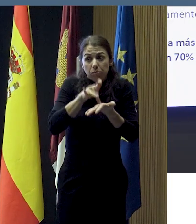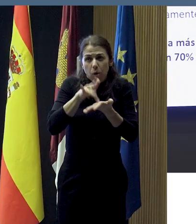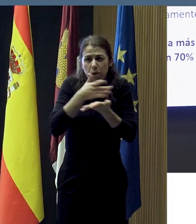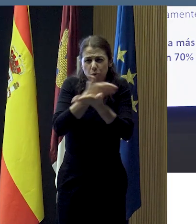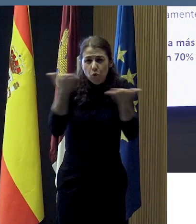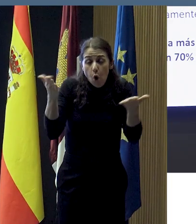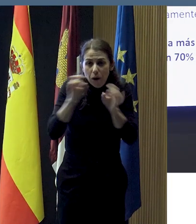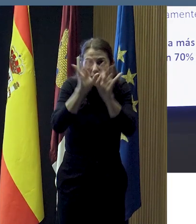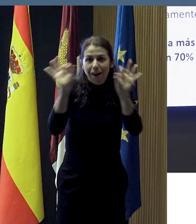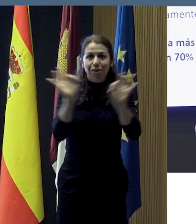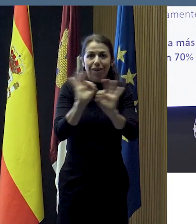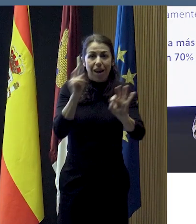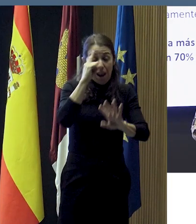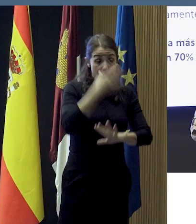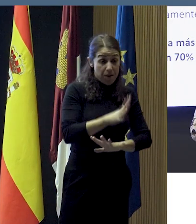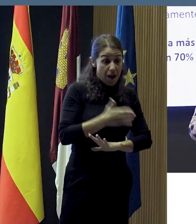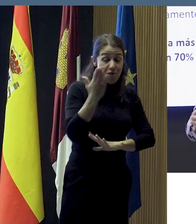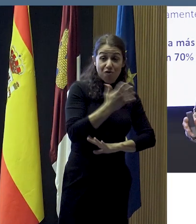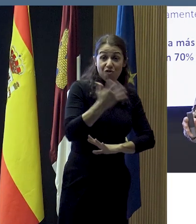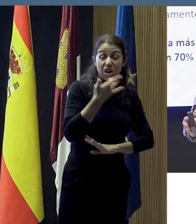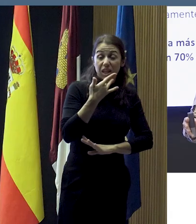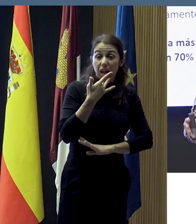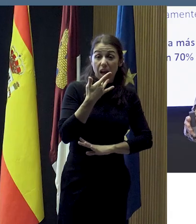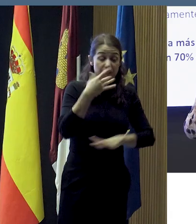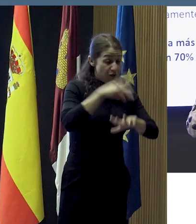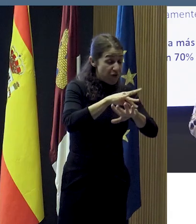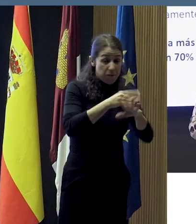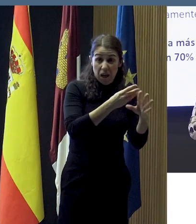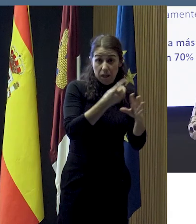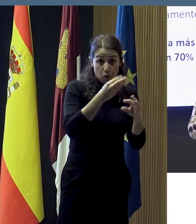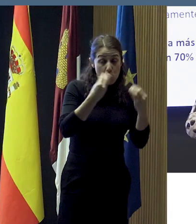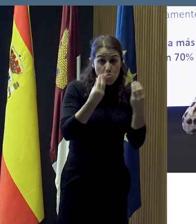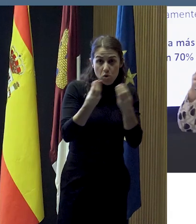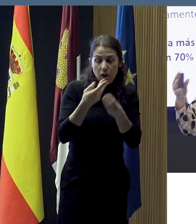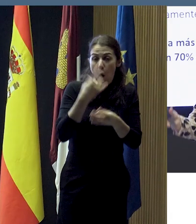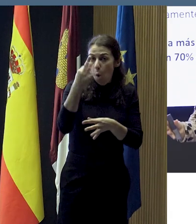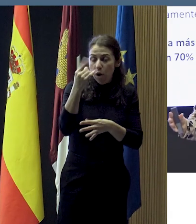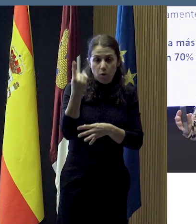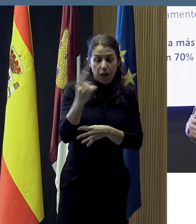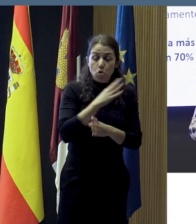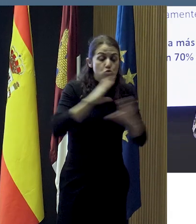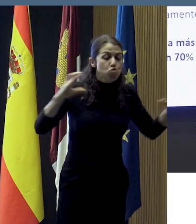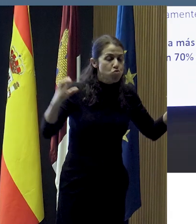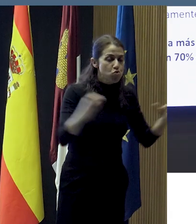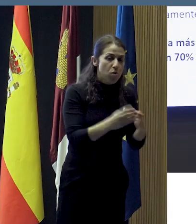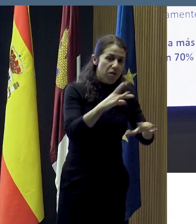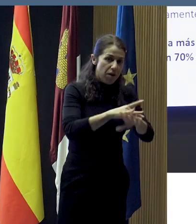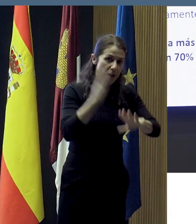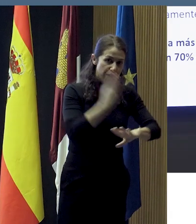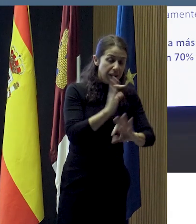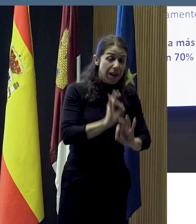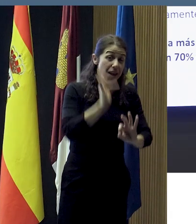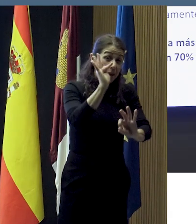tenemos claro que la demencia va a estar causada por distintos tipos de enfermedades, no es una única enfermedad, es un grupo de enfermedades